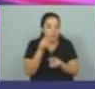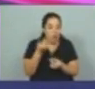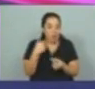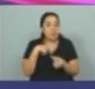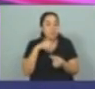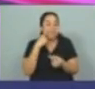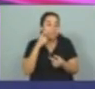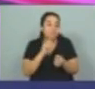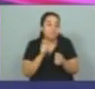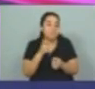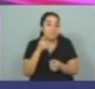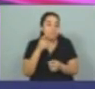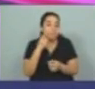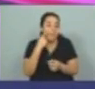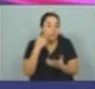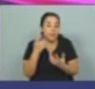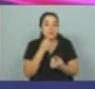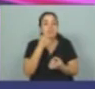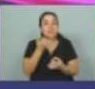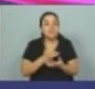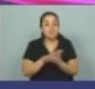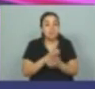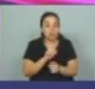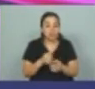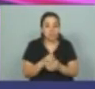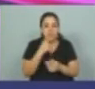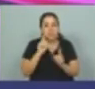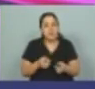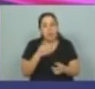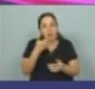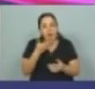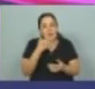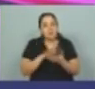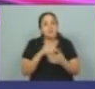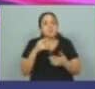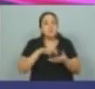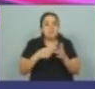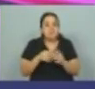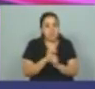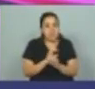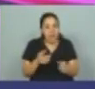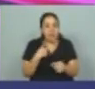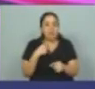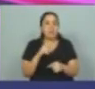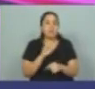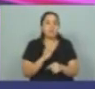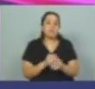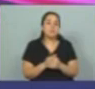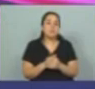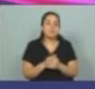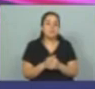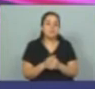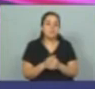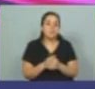tiene que ver con delitos que son graves, porque además